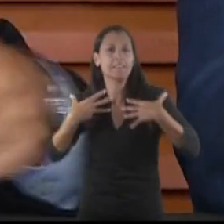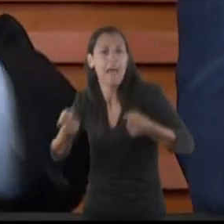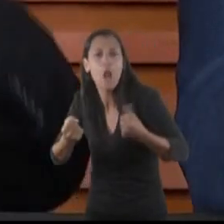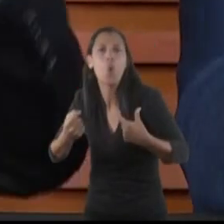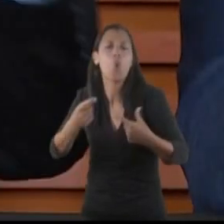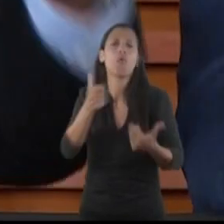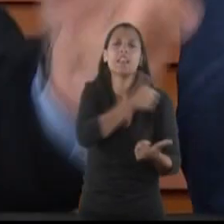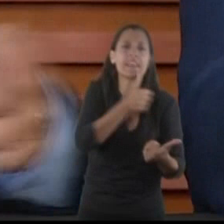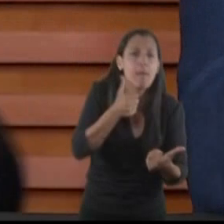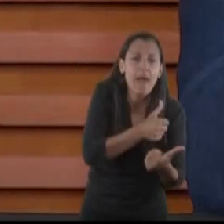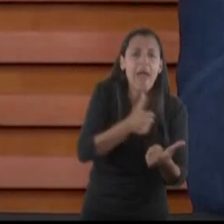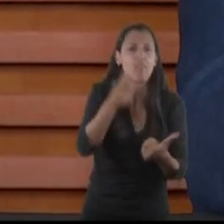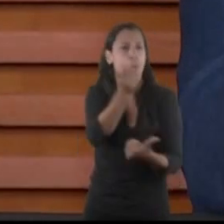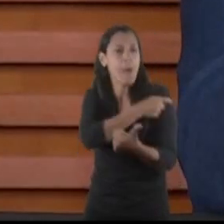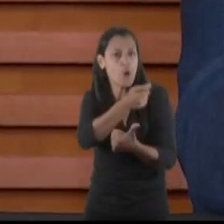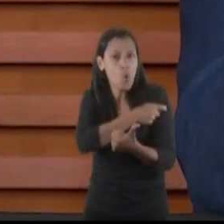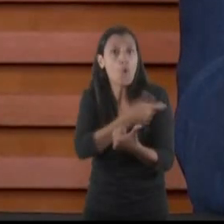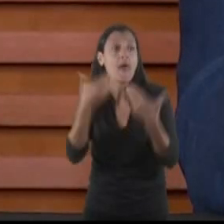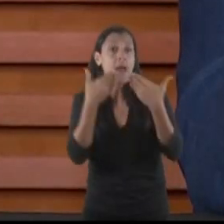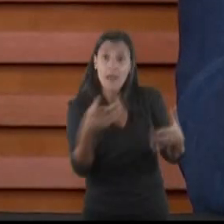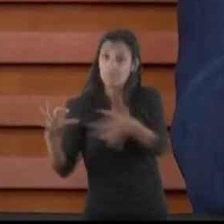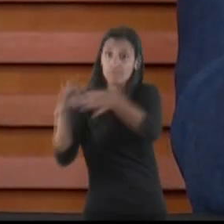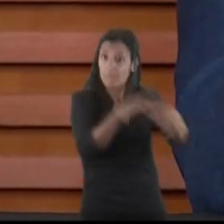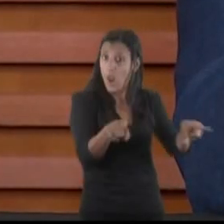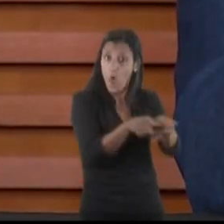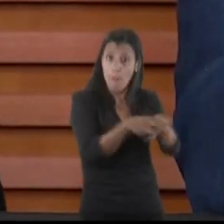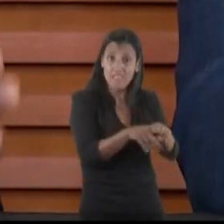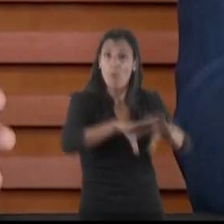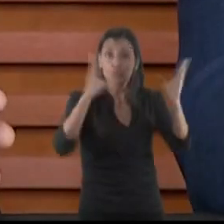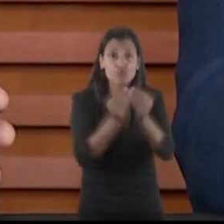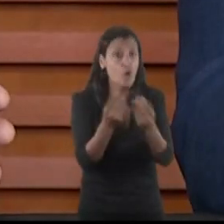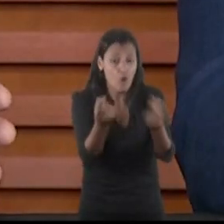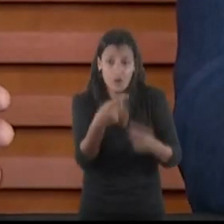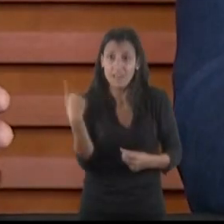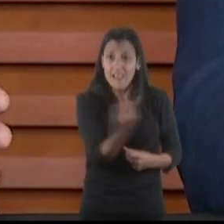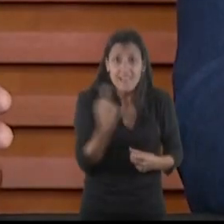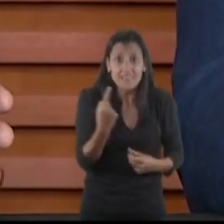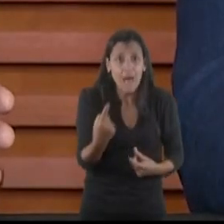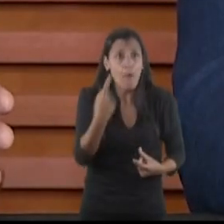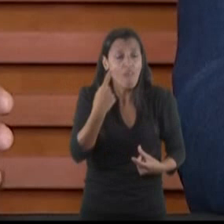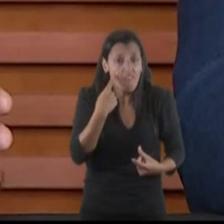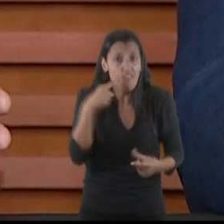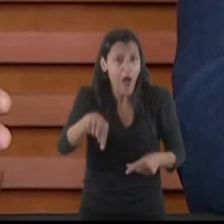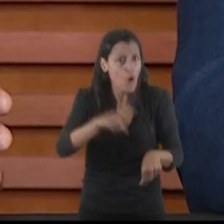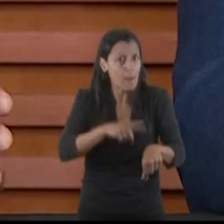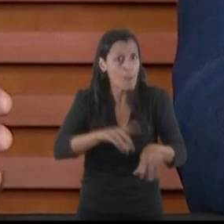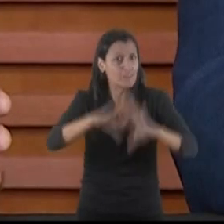los medicamentos, las vacunas, que nos hacen falta para sobrevivir en un mundo difícil.